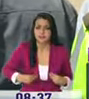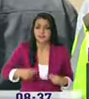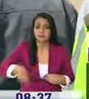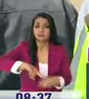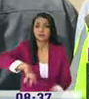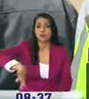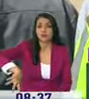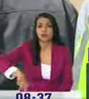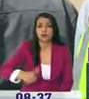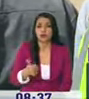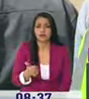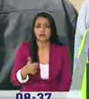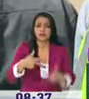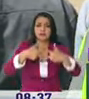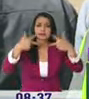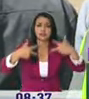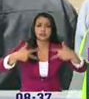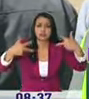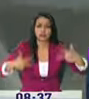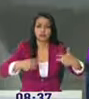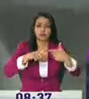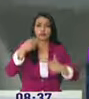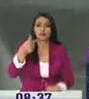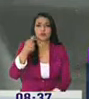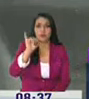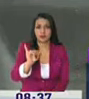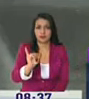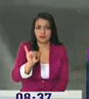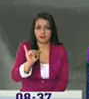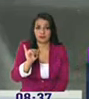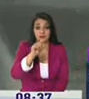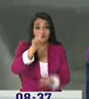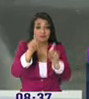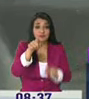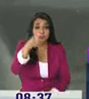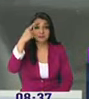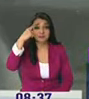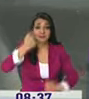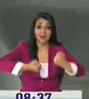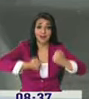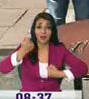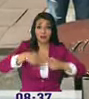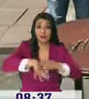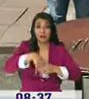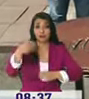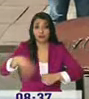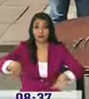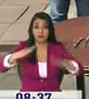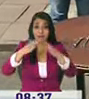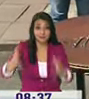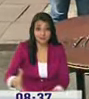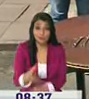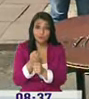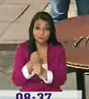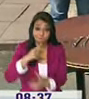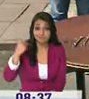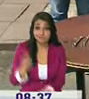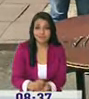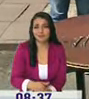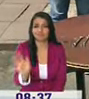delinquían en los sectores de Chillogallo y de Guamaní. Si usted pensaba que su carro está seguro estacionado afuera de casa, déjeme decirle que